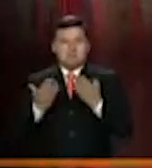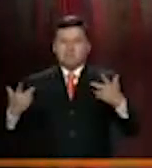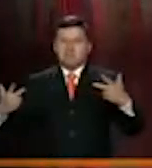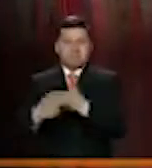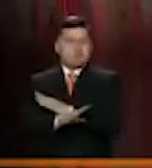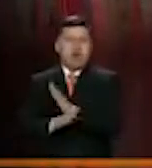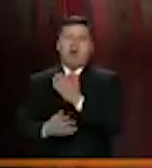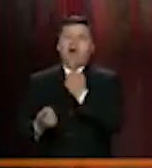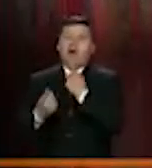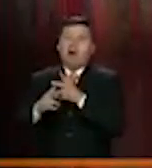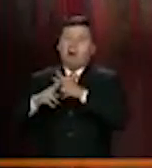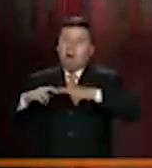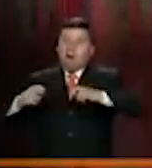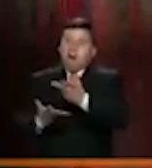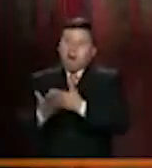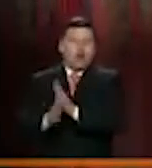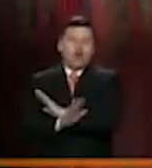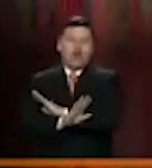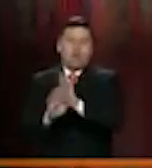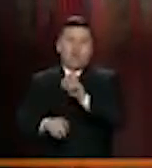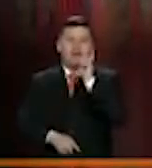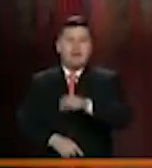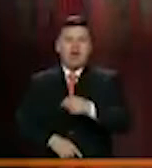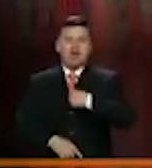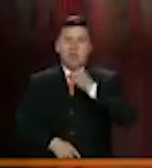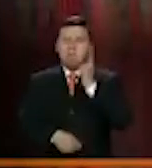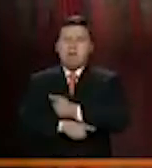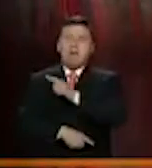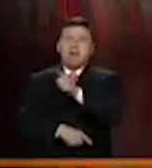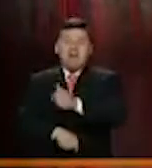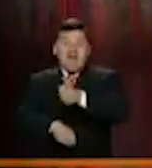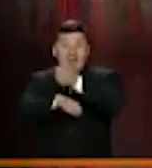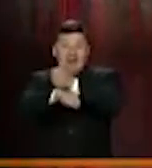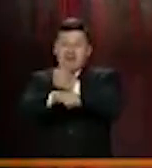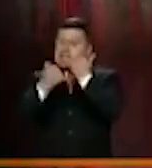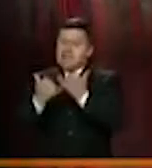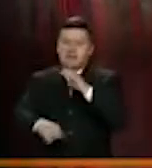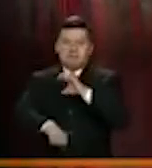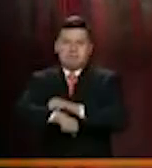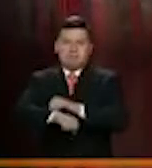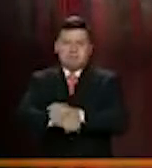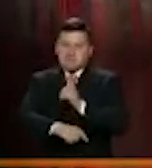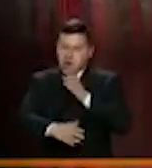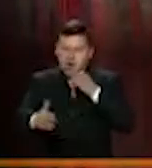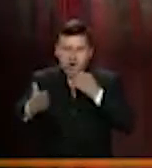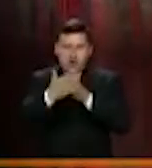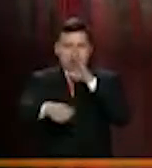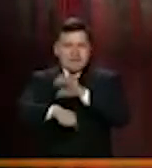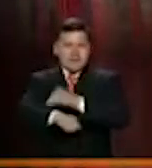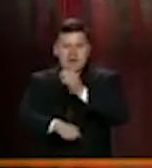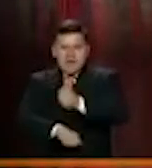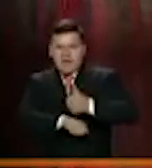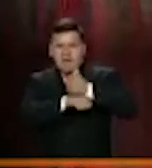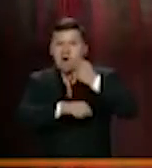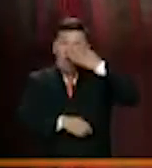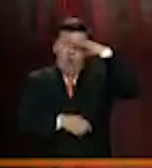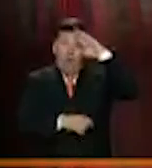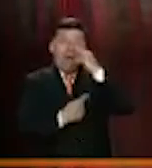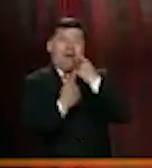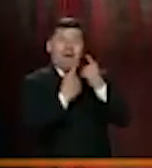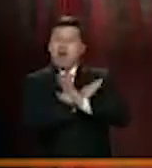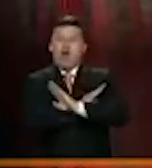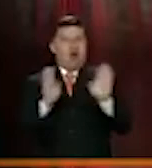duque se dirigió al país para anunciar la reactivación de las órdenes de captura contra los negociadores de paz de la organización armada